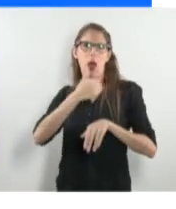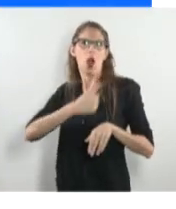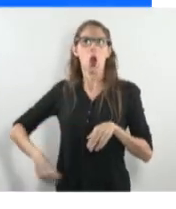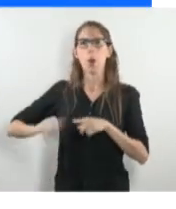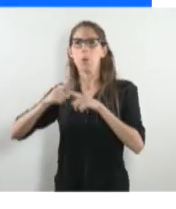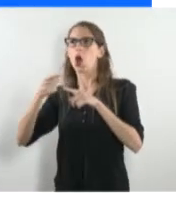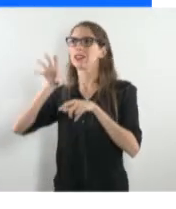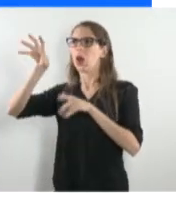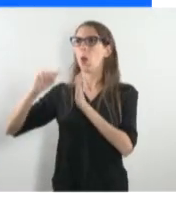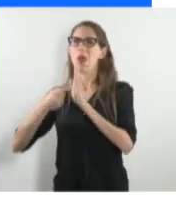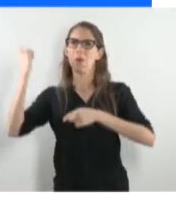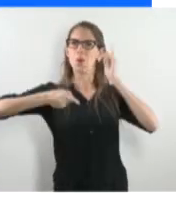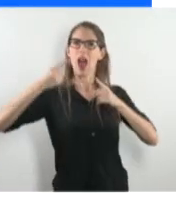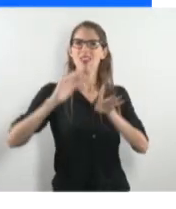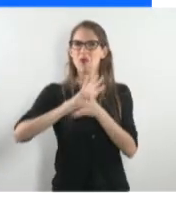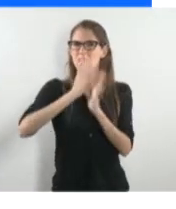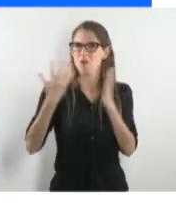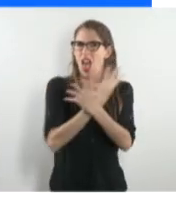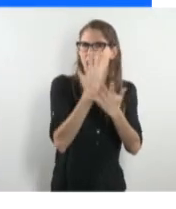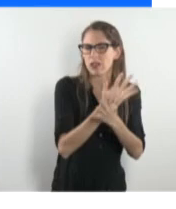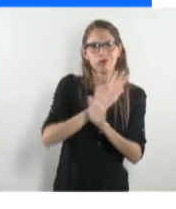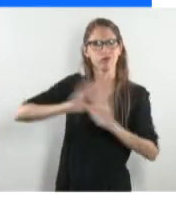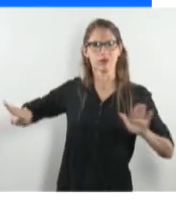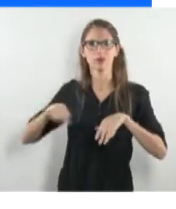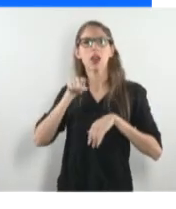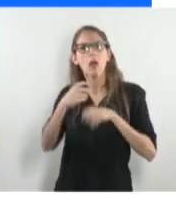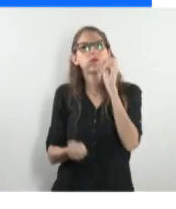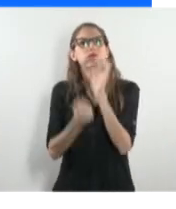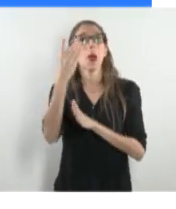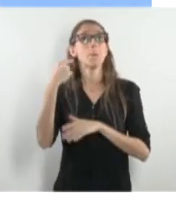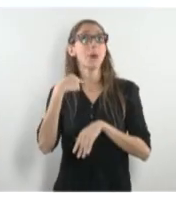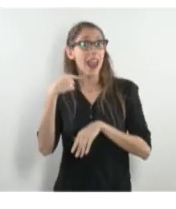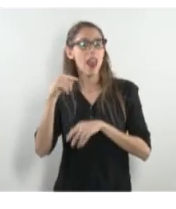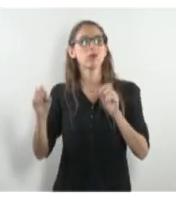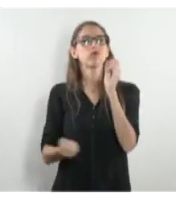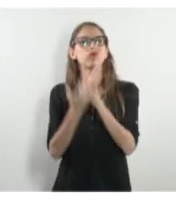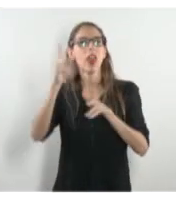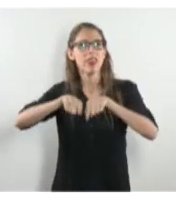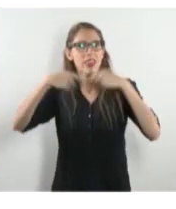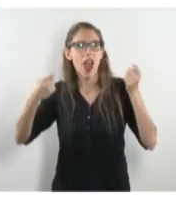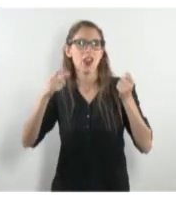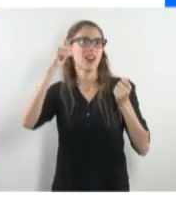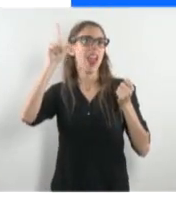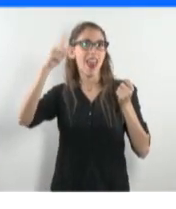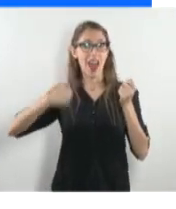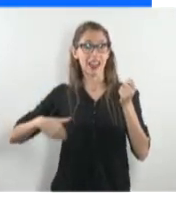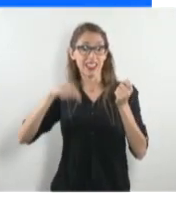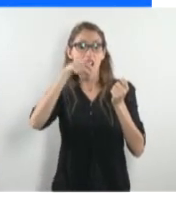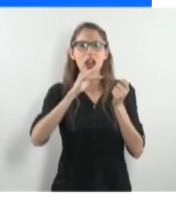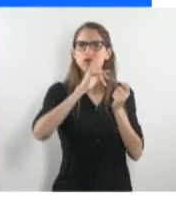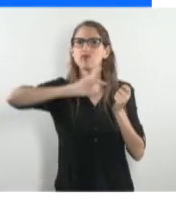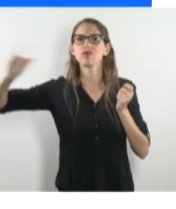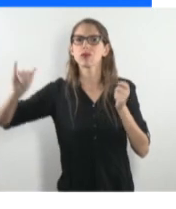porteña. Fundó en Paraná el diario El Argentino, donde denunció el asesinato de Chacho